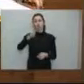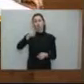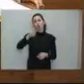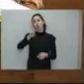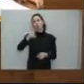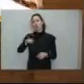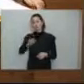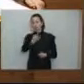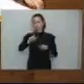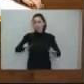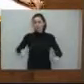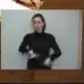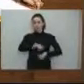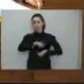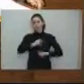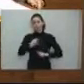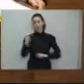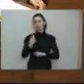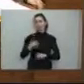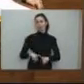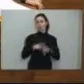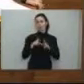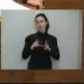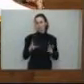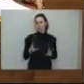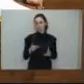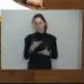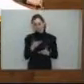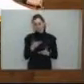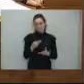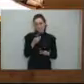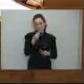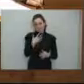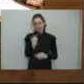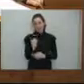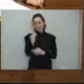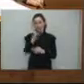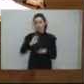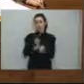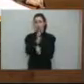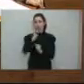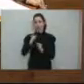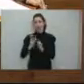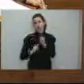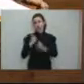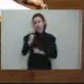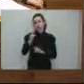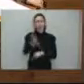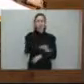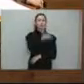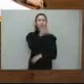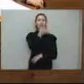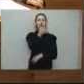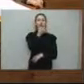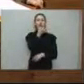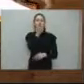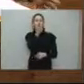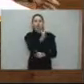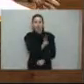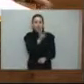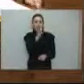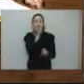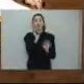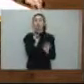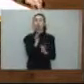quienes están esperando por el salario social, prefieren que se apoye este crédito que no discursos. Los discursos son muy buenos,